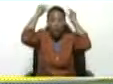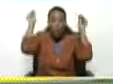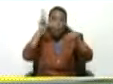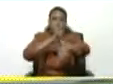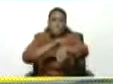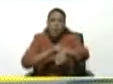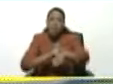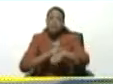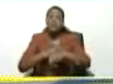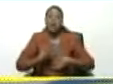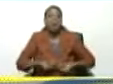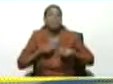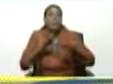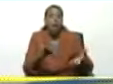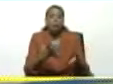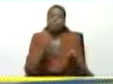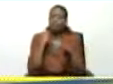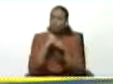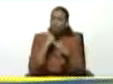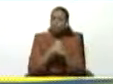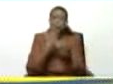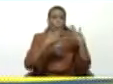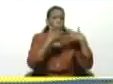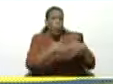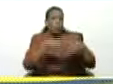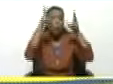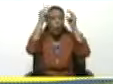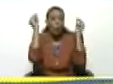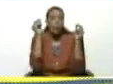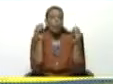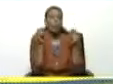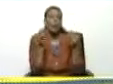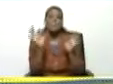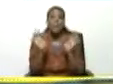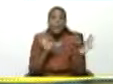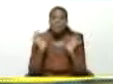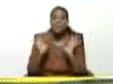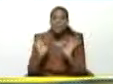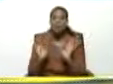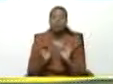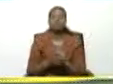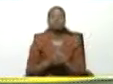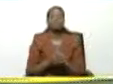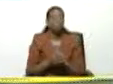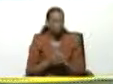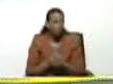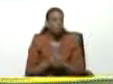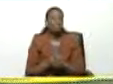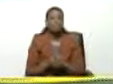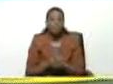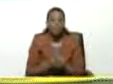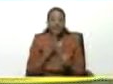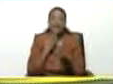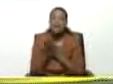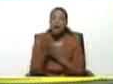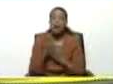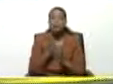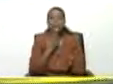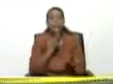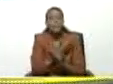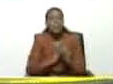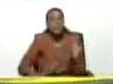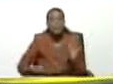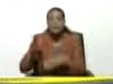elabora en estas instalaciones tod su grupo de enfermeras médicos Y el personal de ambientalista Más allá de eso